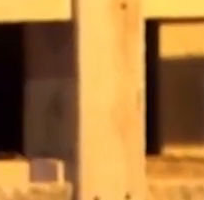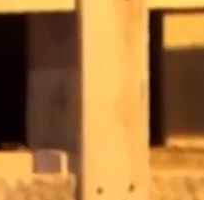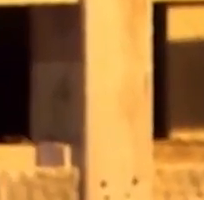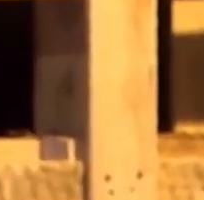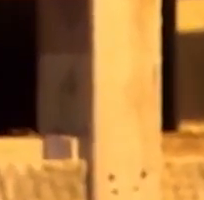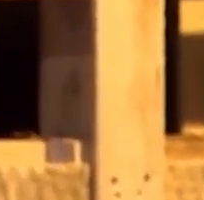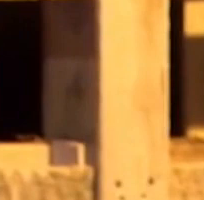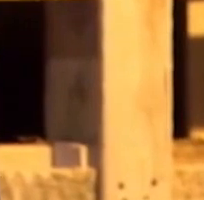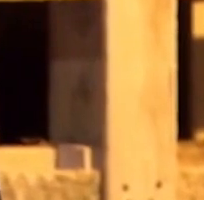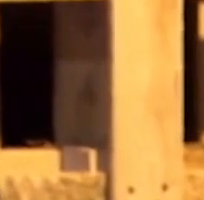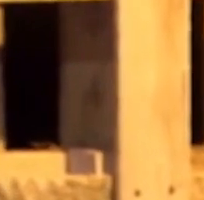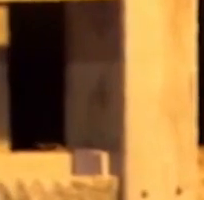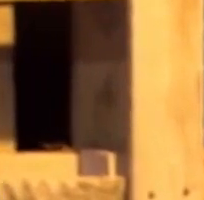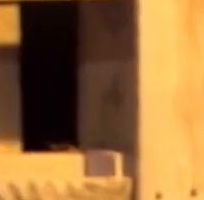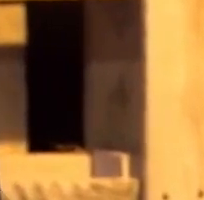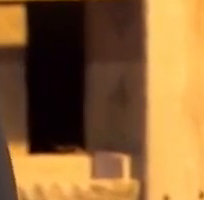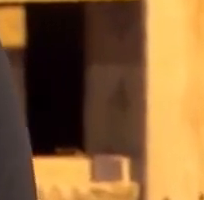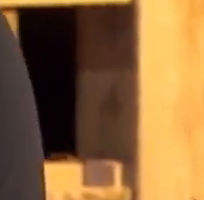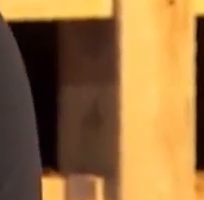esa decisión.